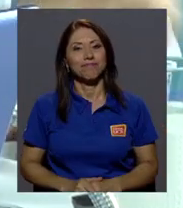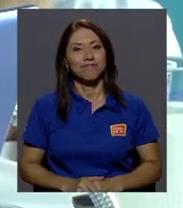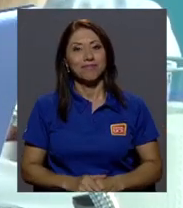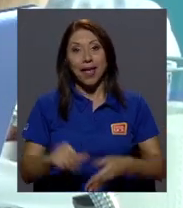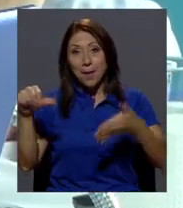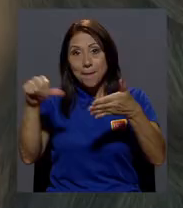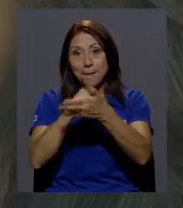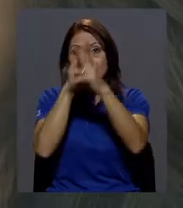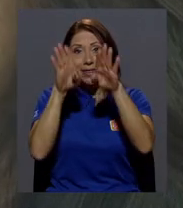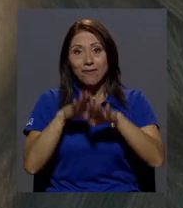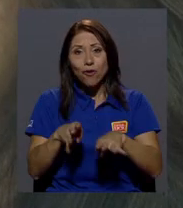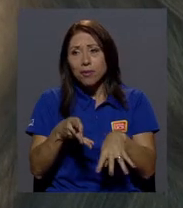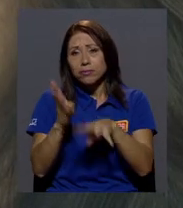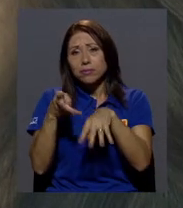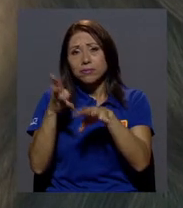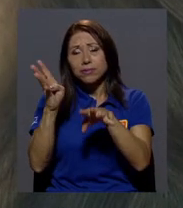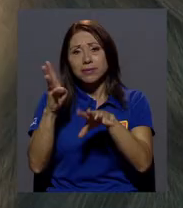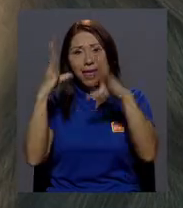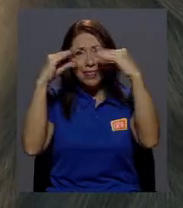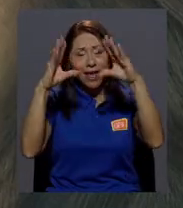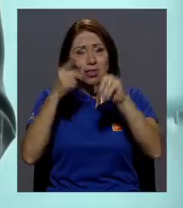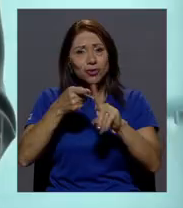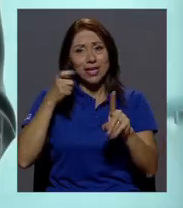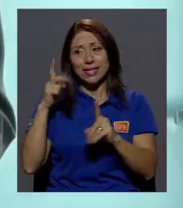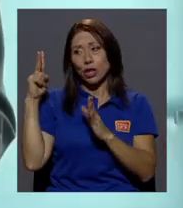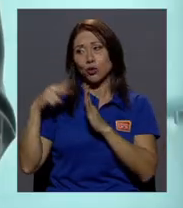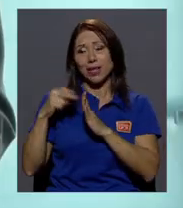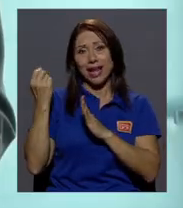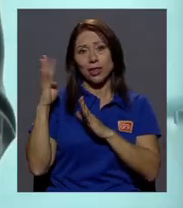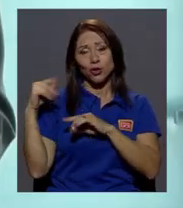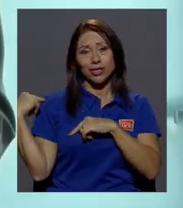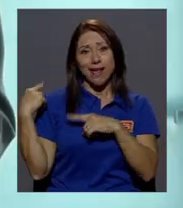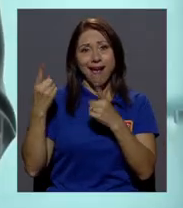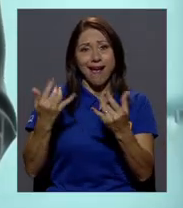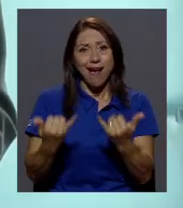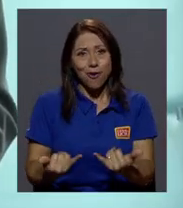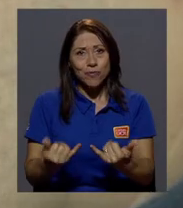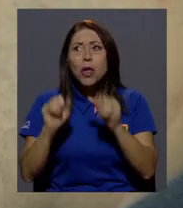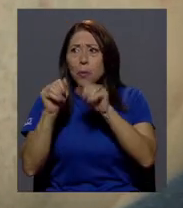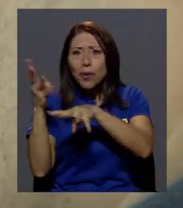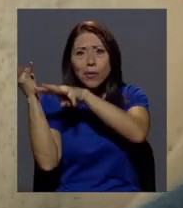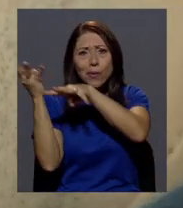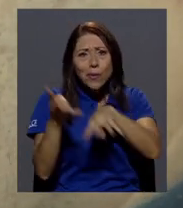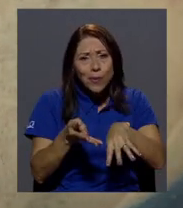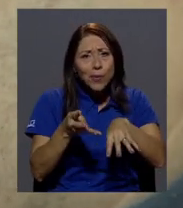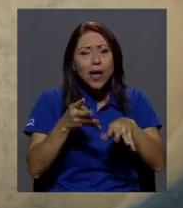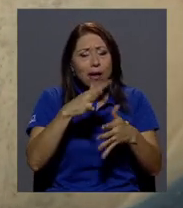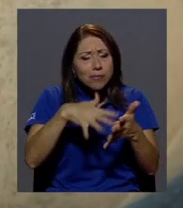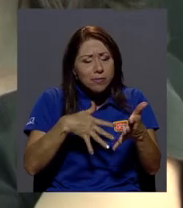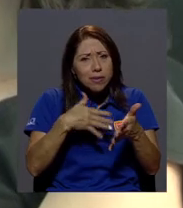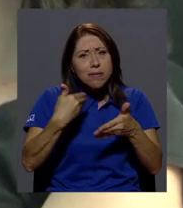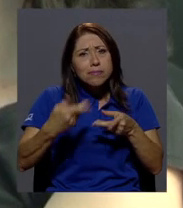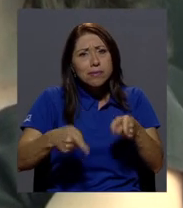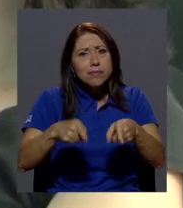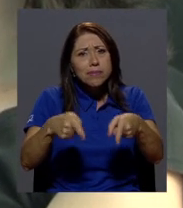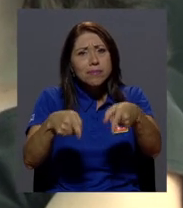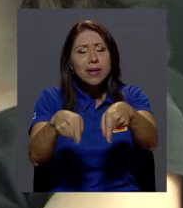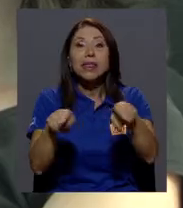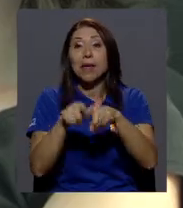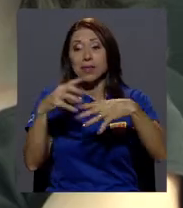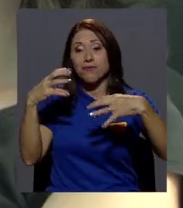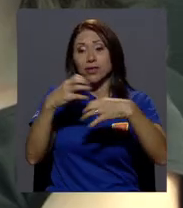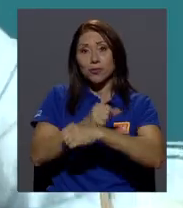La plataforma contiene datos del 2014 a la fecha y es posible descargar cronologías e infografías mensuales de la protesta